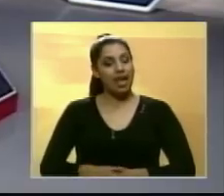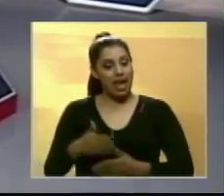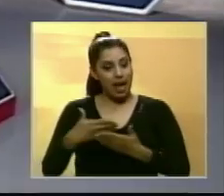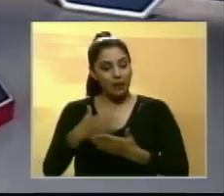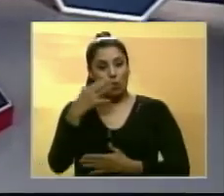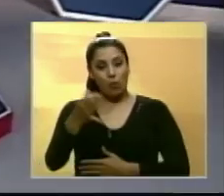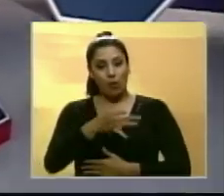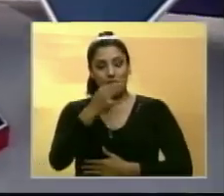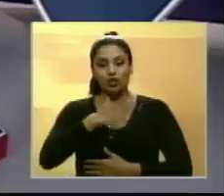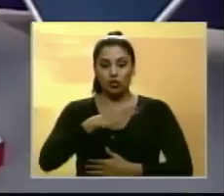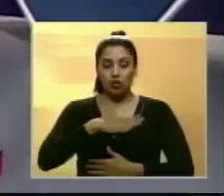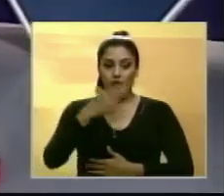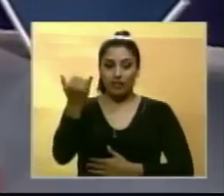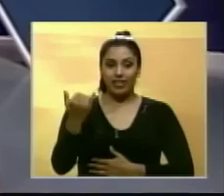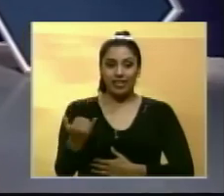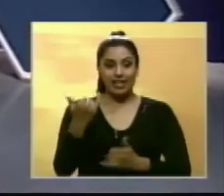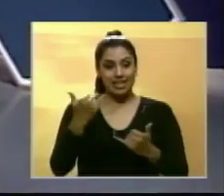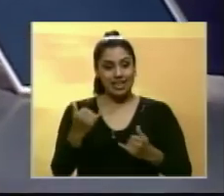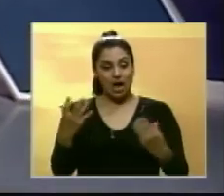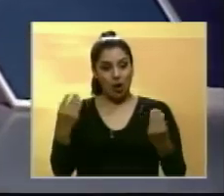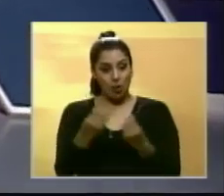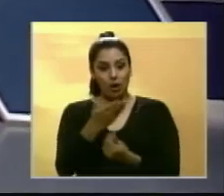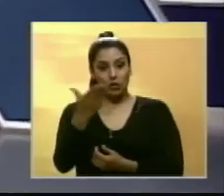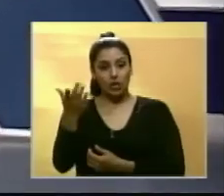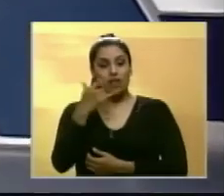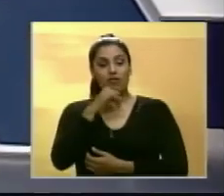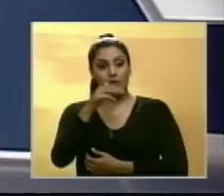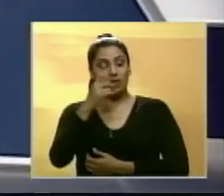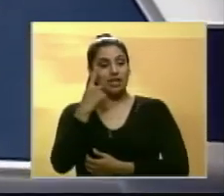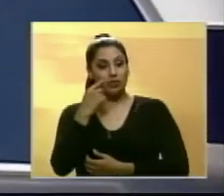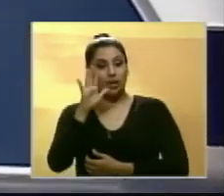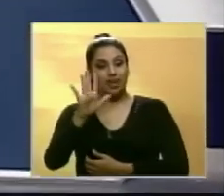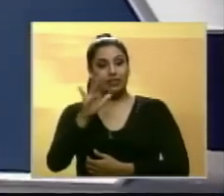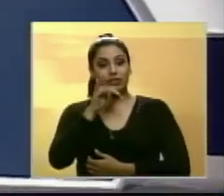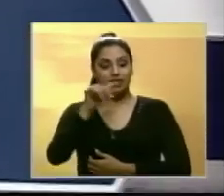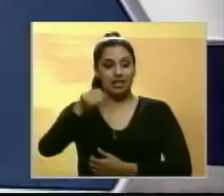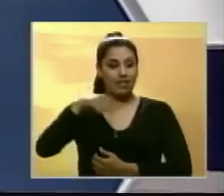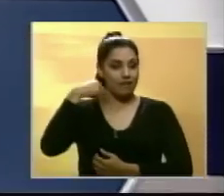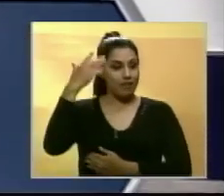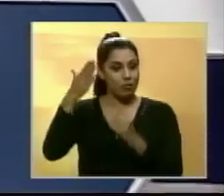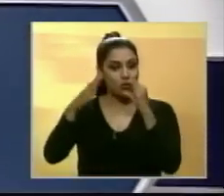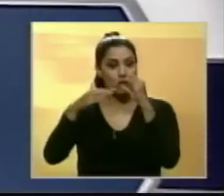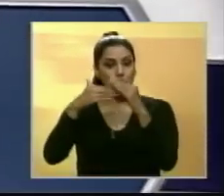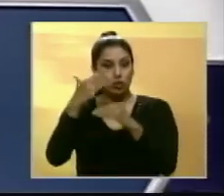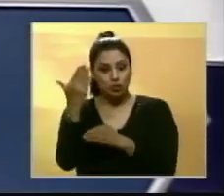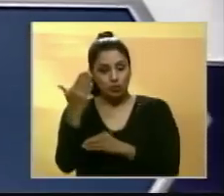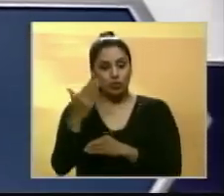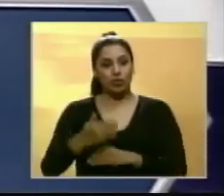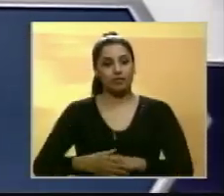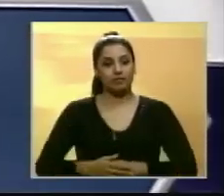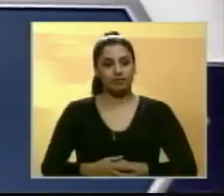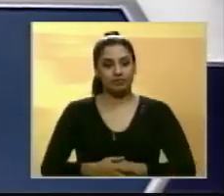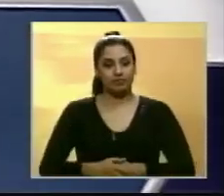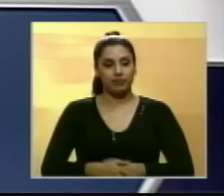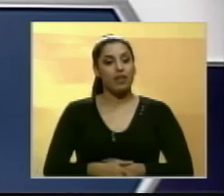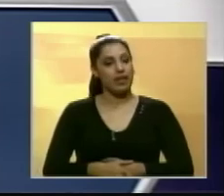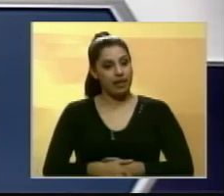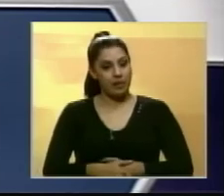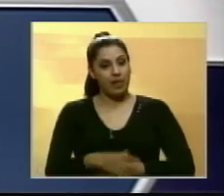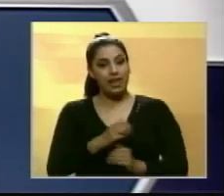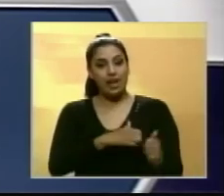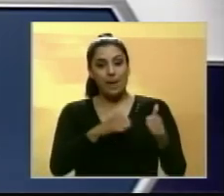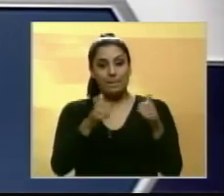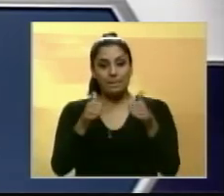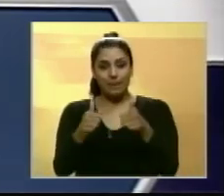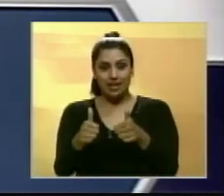Amigos, muy buenas tardes. Yo soy Federica Guzmán y desde ya los estaré acompañando en nuestro acostumbrado recorrido por las noticias del entretenimiento aquí en Estrenos y Estrellas. Y